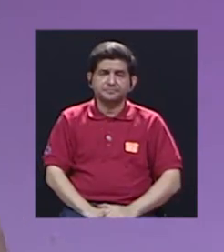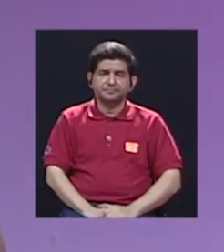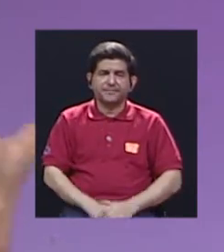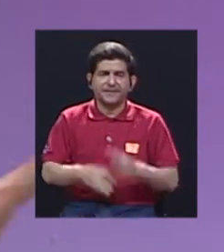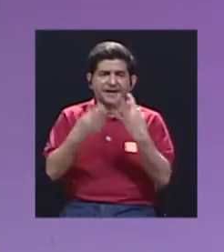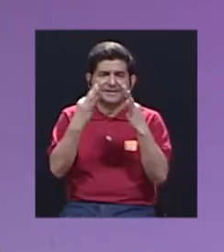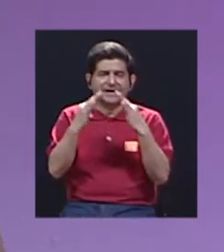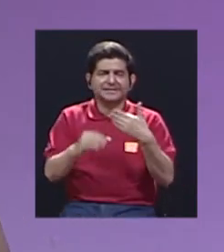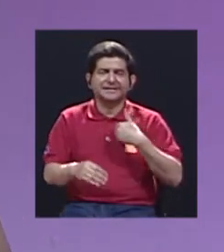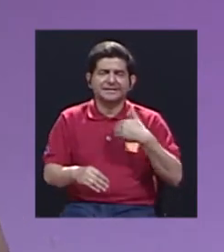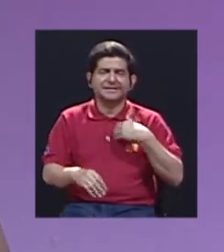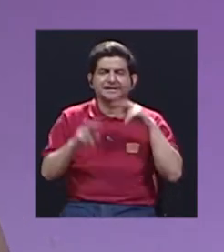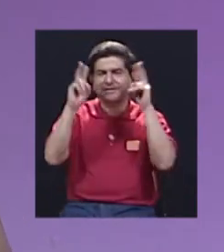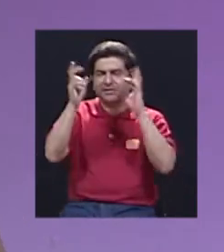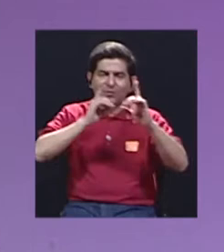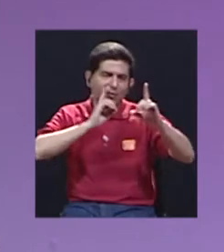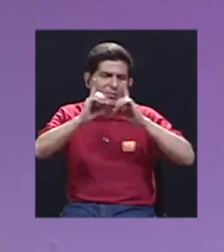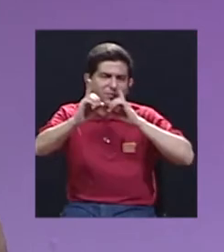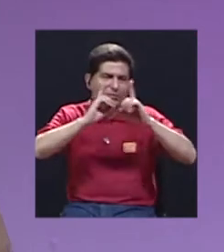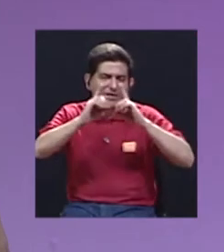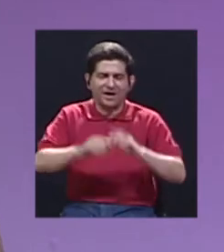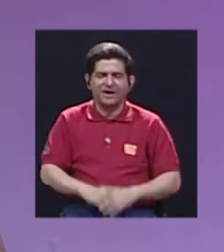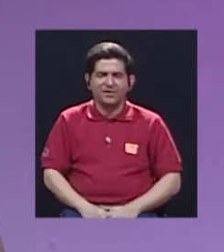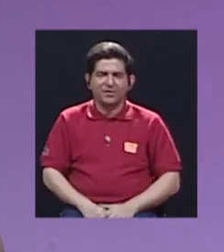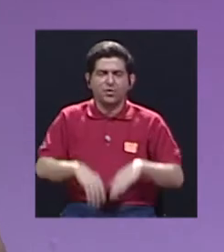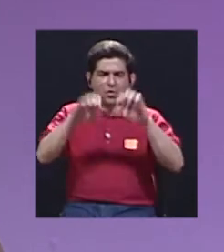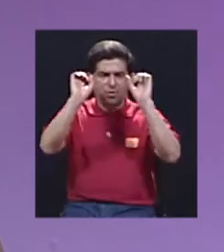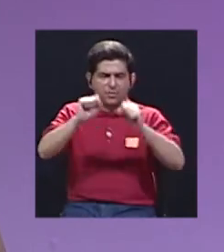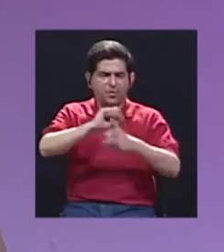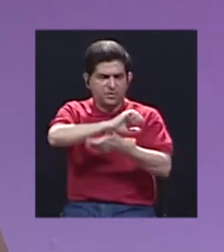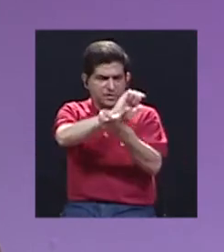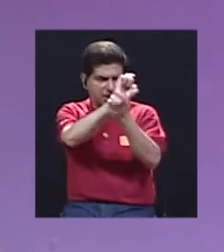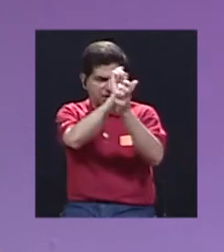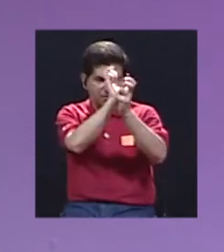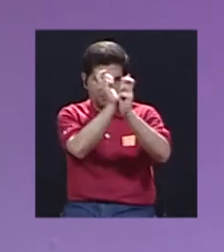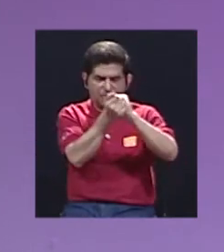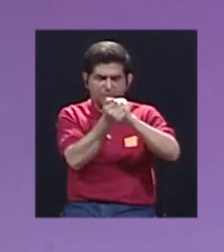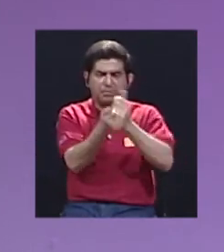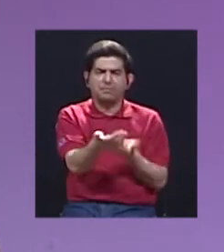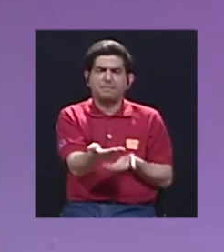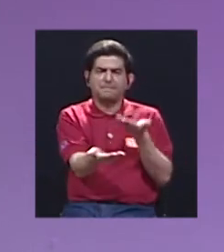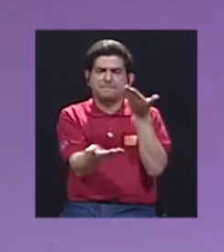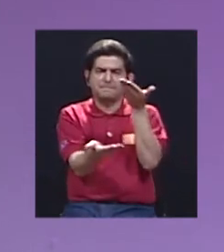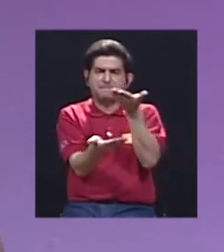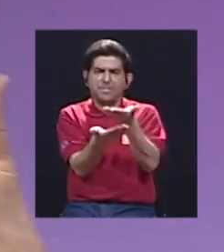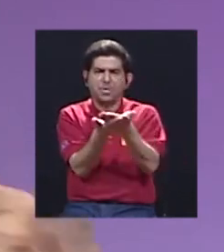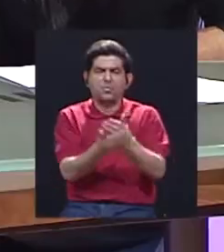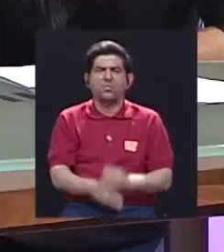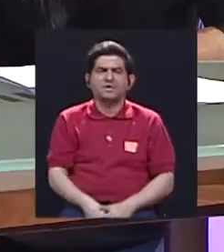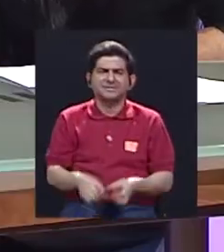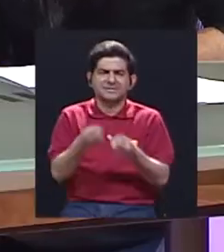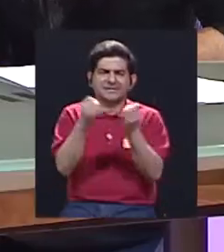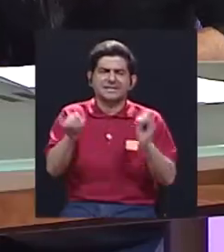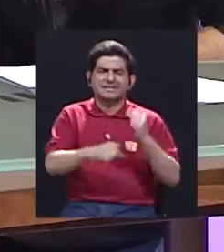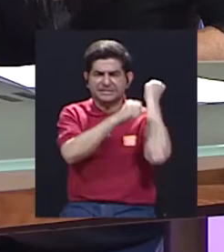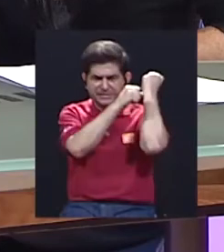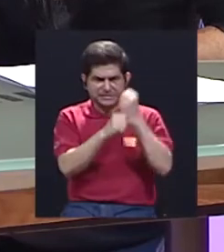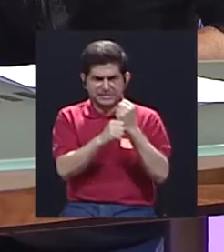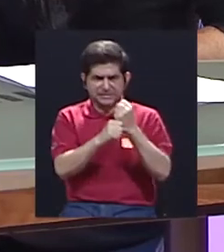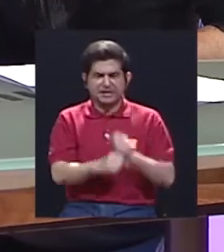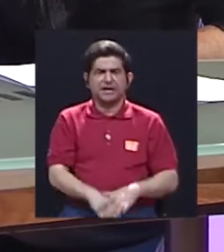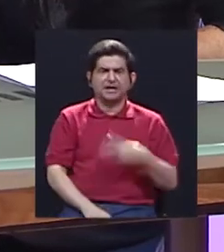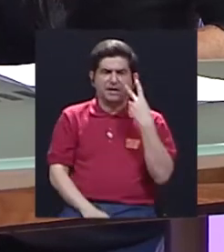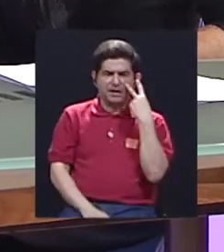conversan, dialogan entre sí para convertirse en una propuesta descolonizadora de